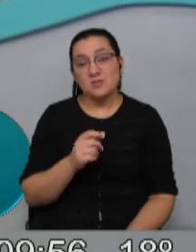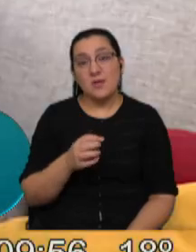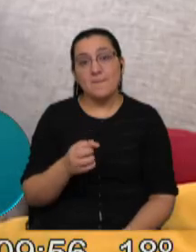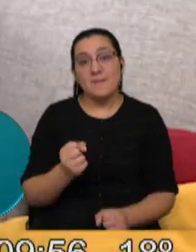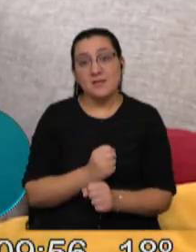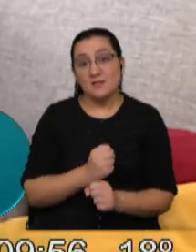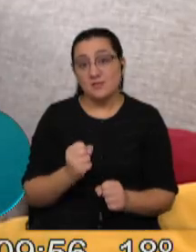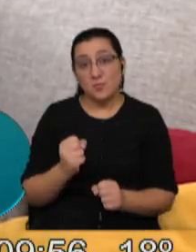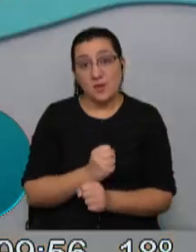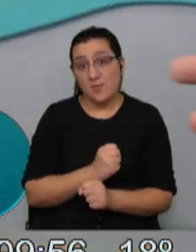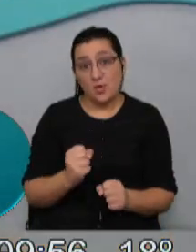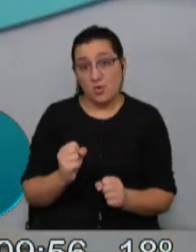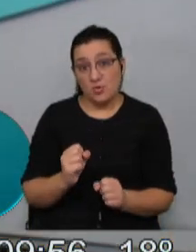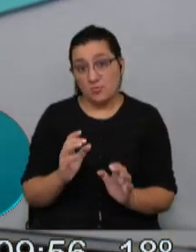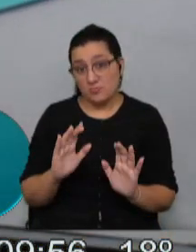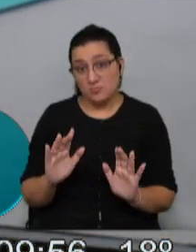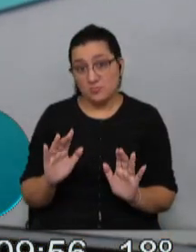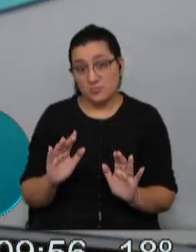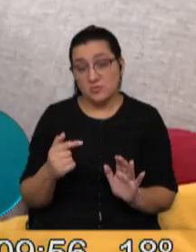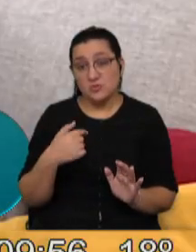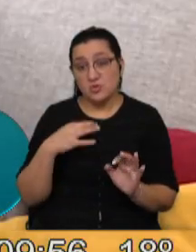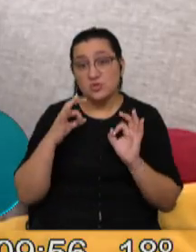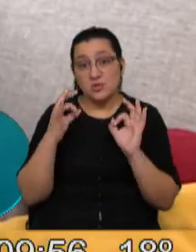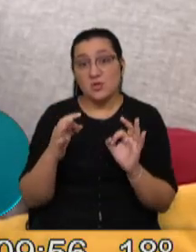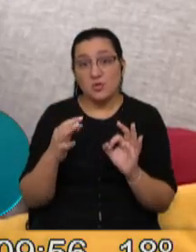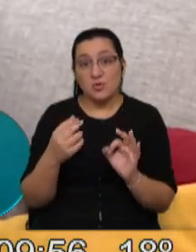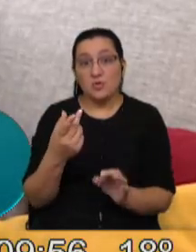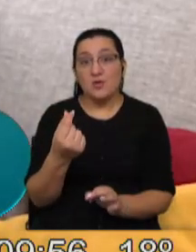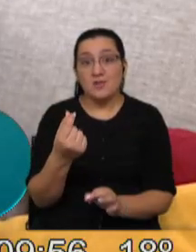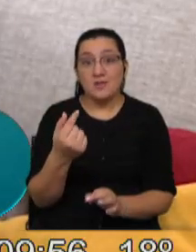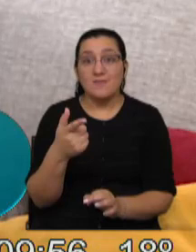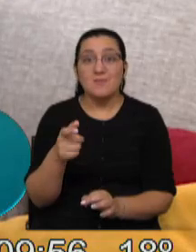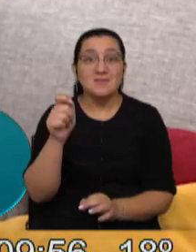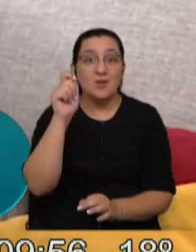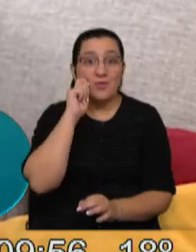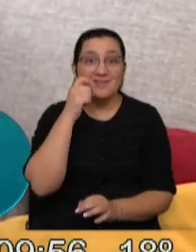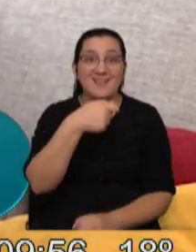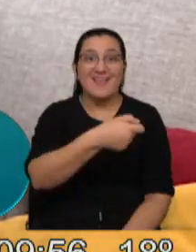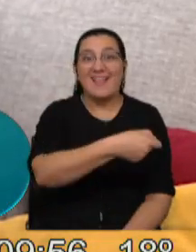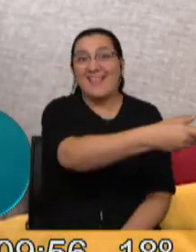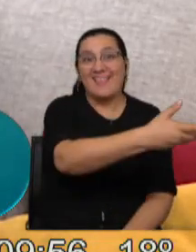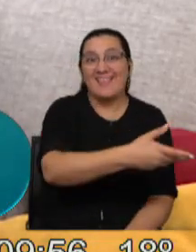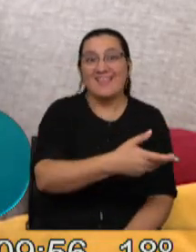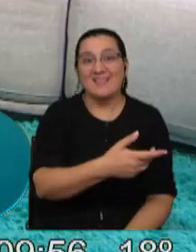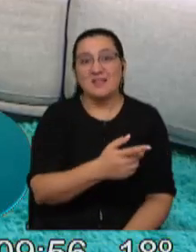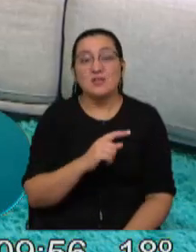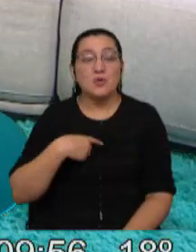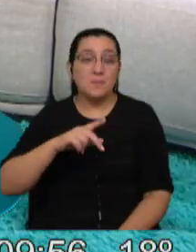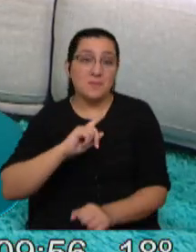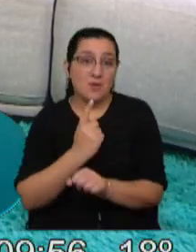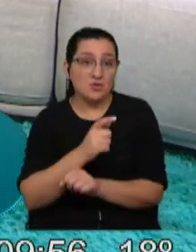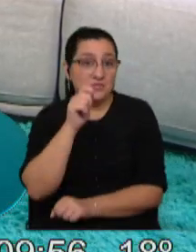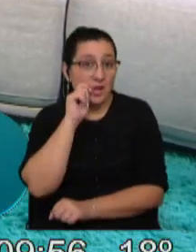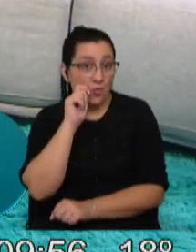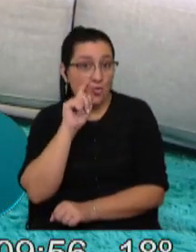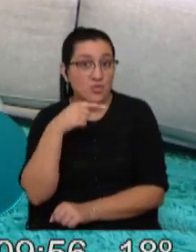premio. Ah. Si yo llego con una guita y vos venís a saludarme y... Yo te saludo primero, después levanto la